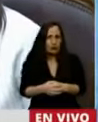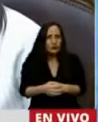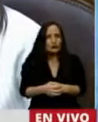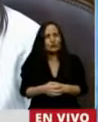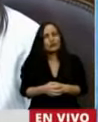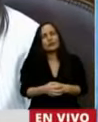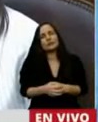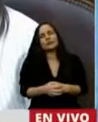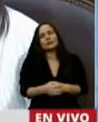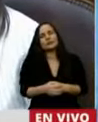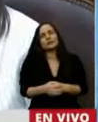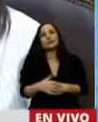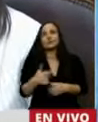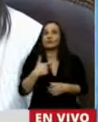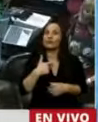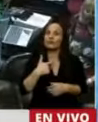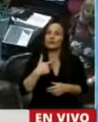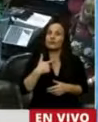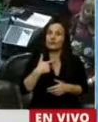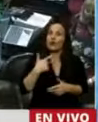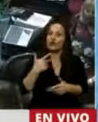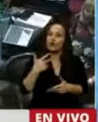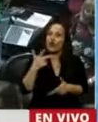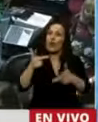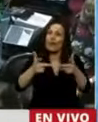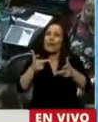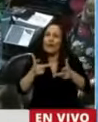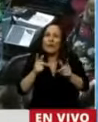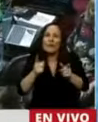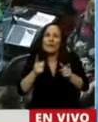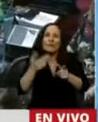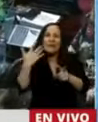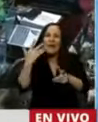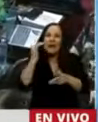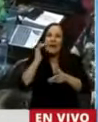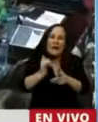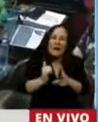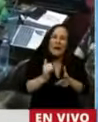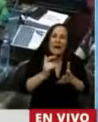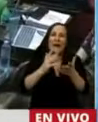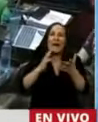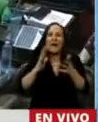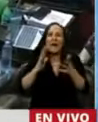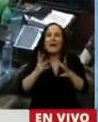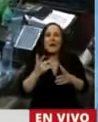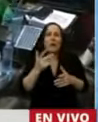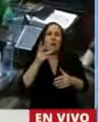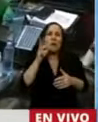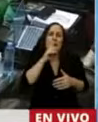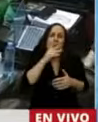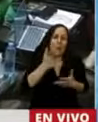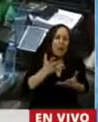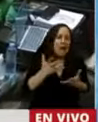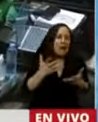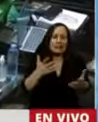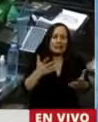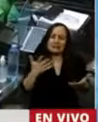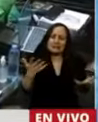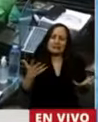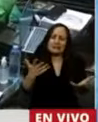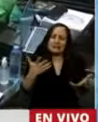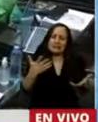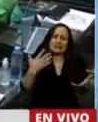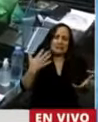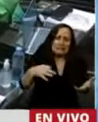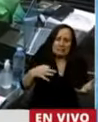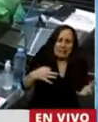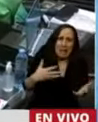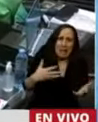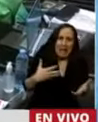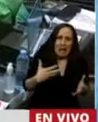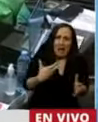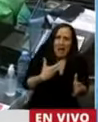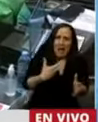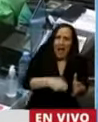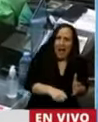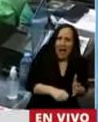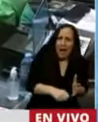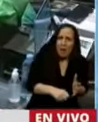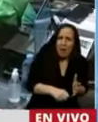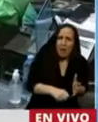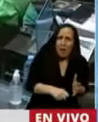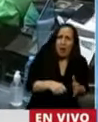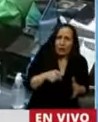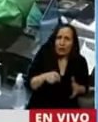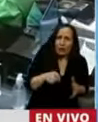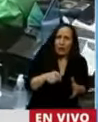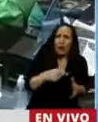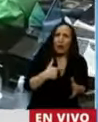de esa mujer que se va obligada a tener que recurrir a un aborto, no tuvo mejor idea que